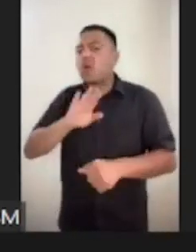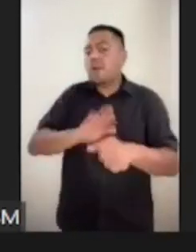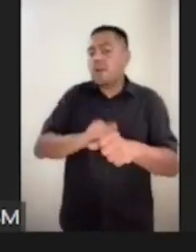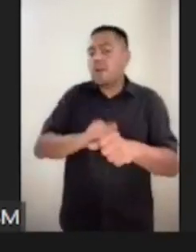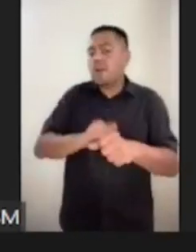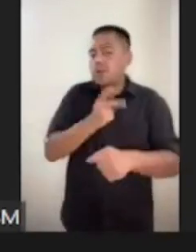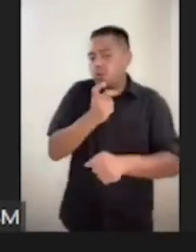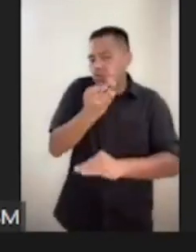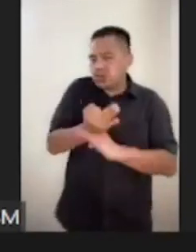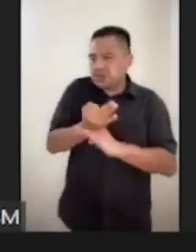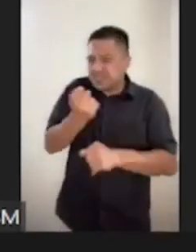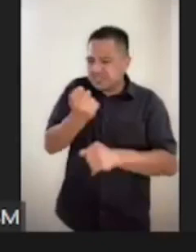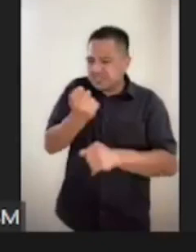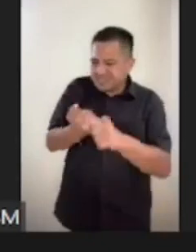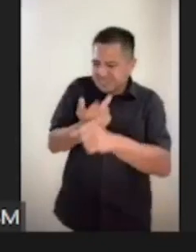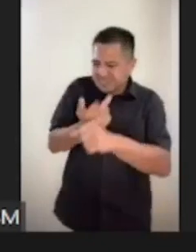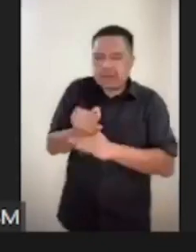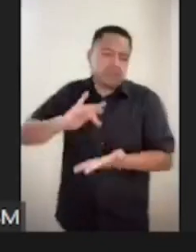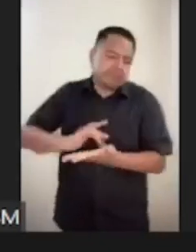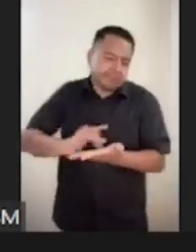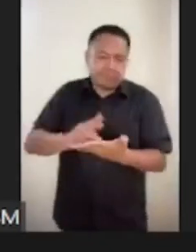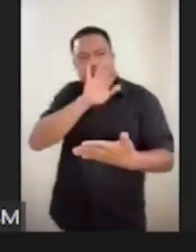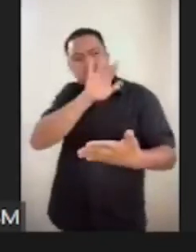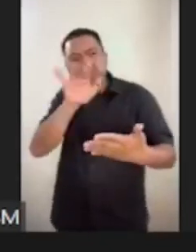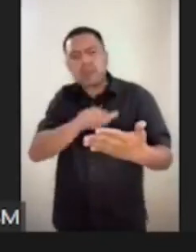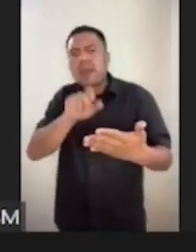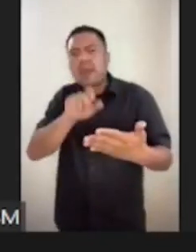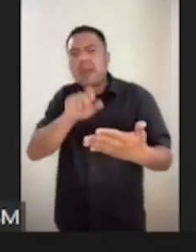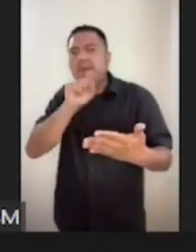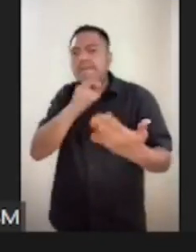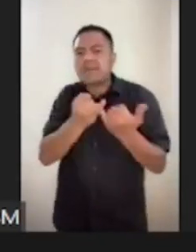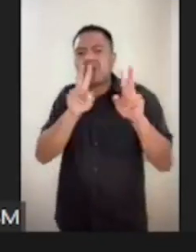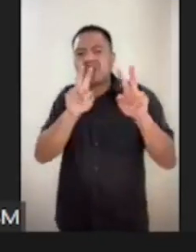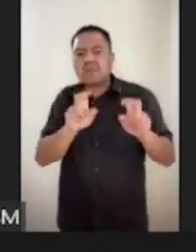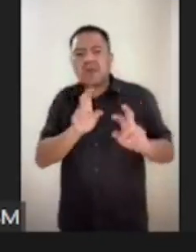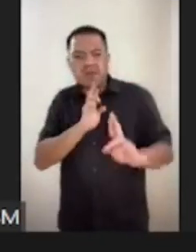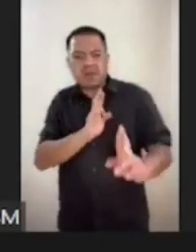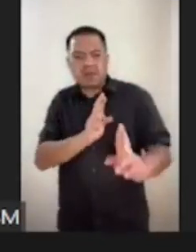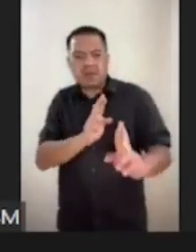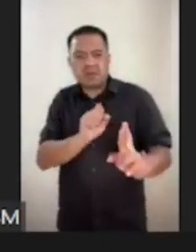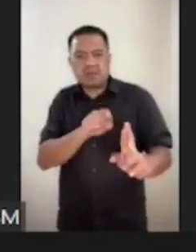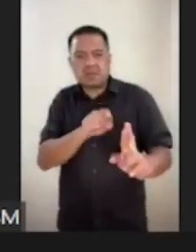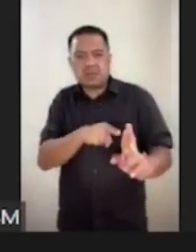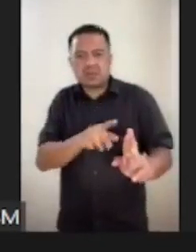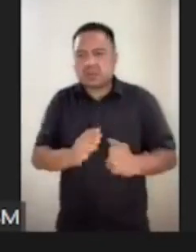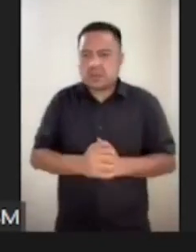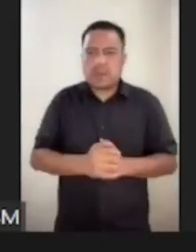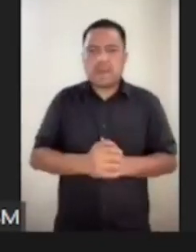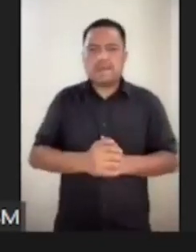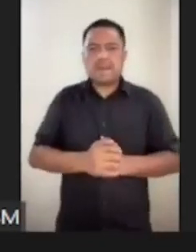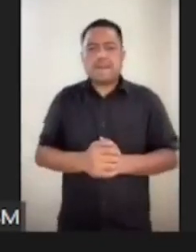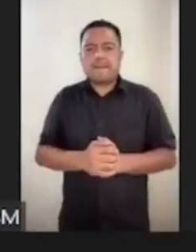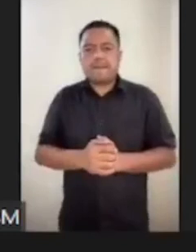al secretario no se apoye con la cuenta y los resolutivos del mismo.